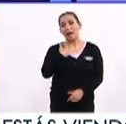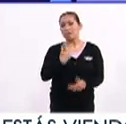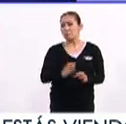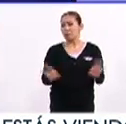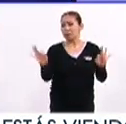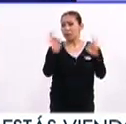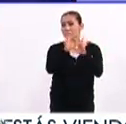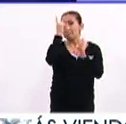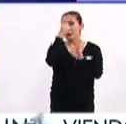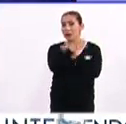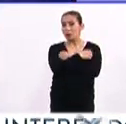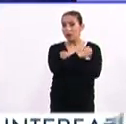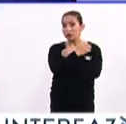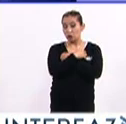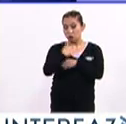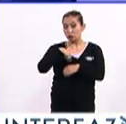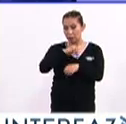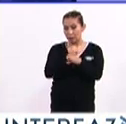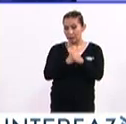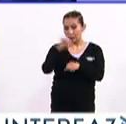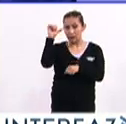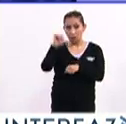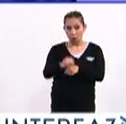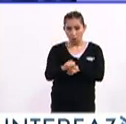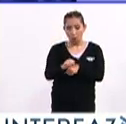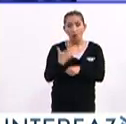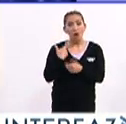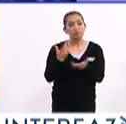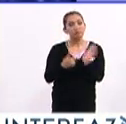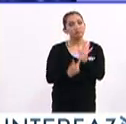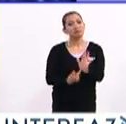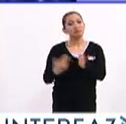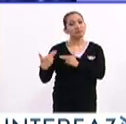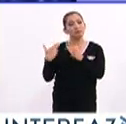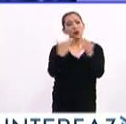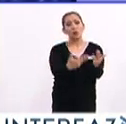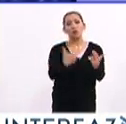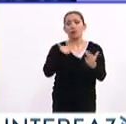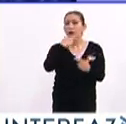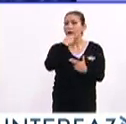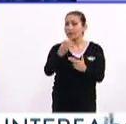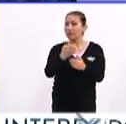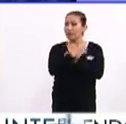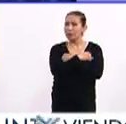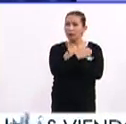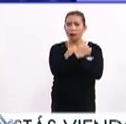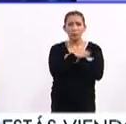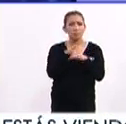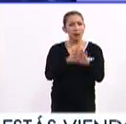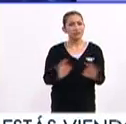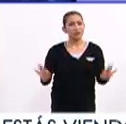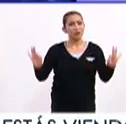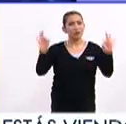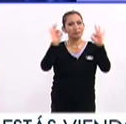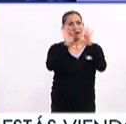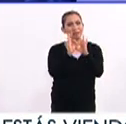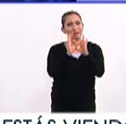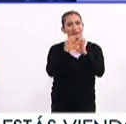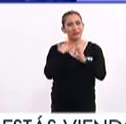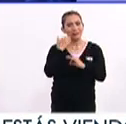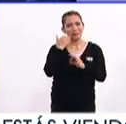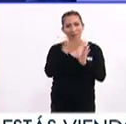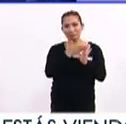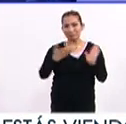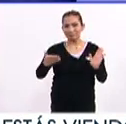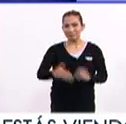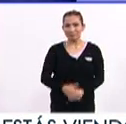educativo y precisamente nuestro trabajo especial del día de hoy expone el legado de uno de los teóricos de la educación más influyentes de nuestro